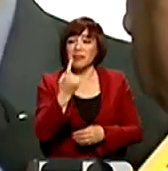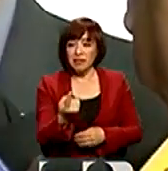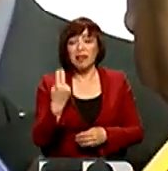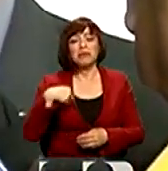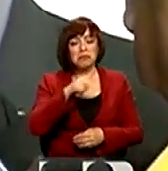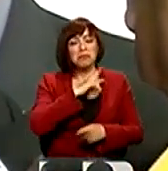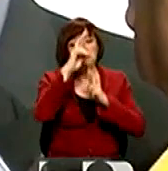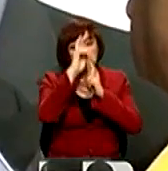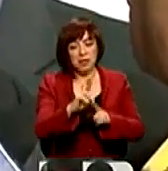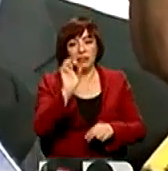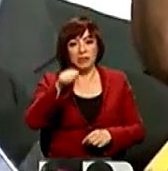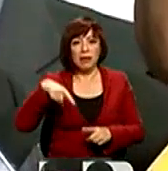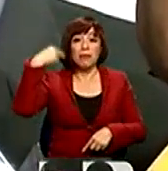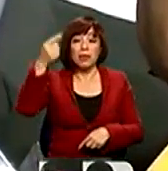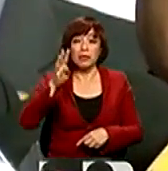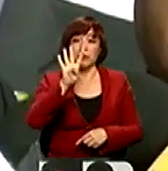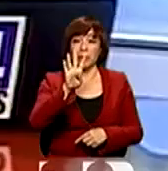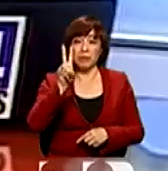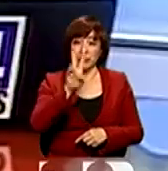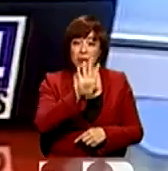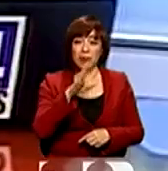proceso electoral del próximo 24 de marzo.